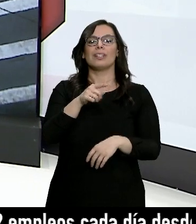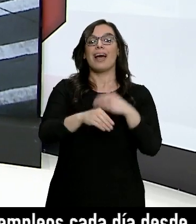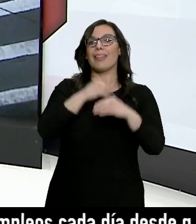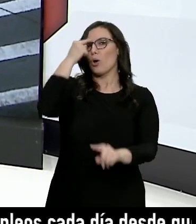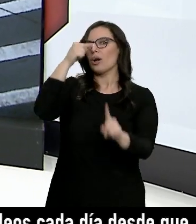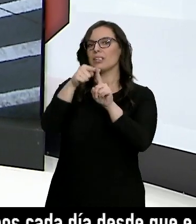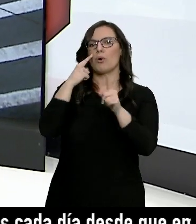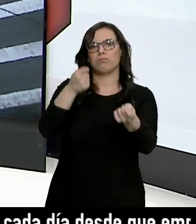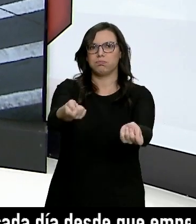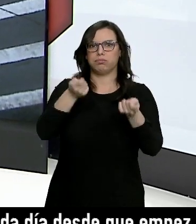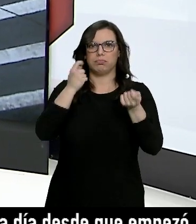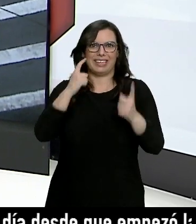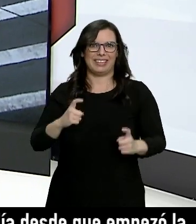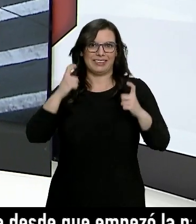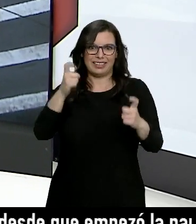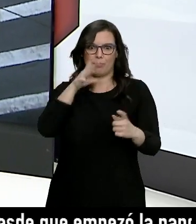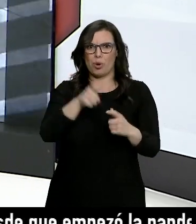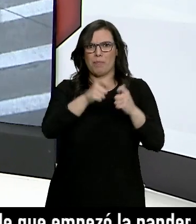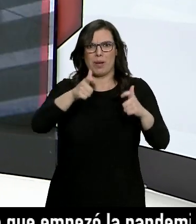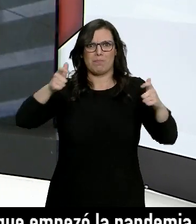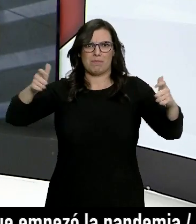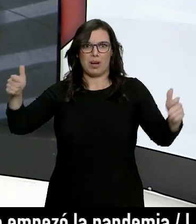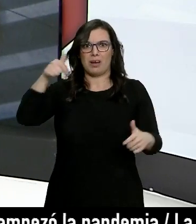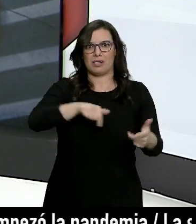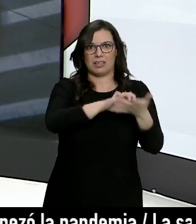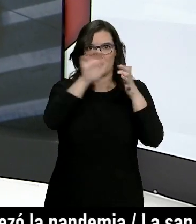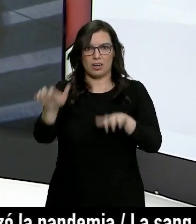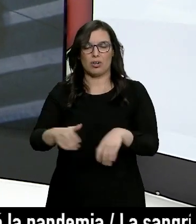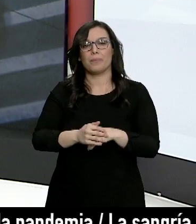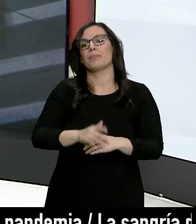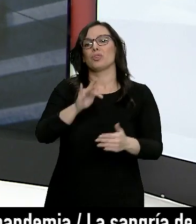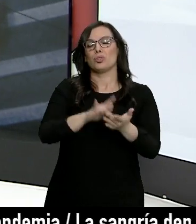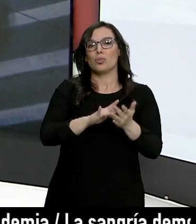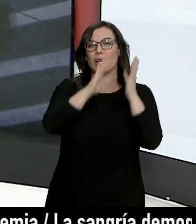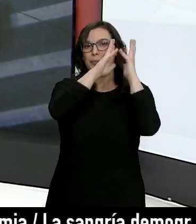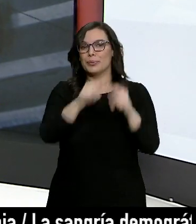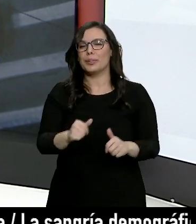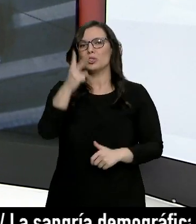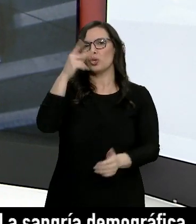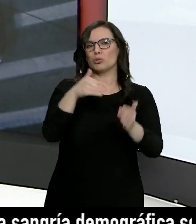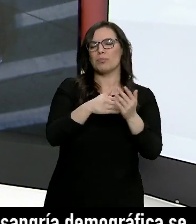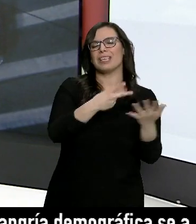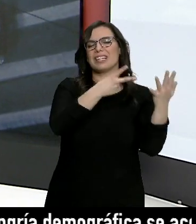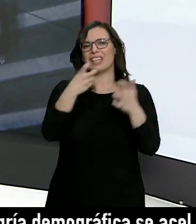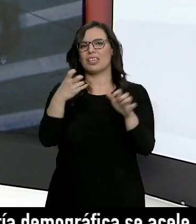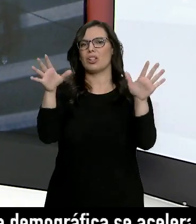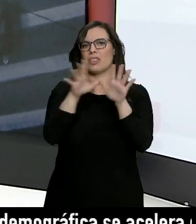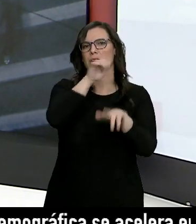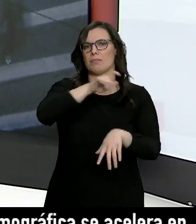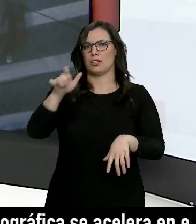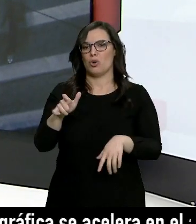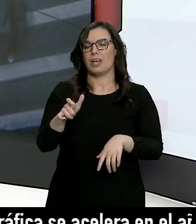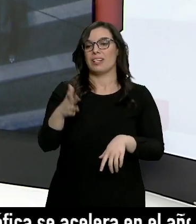tratar de frenar los contagios que siguen aumentando en Castilla y León. Se suman de nuevo 2.710 casos